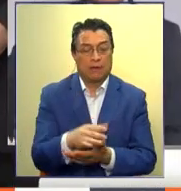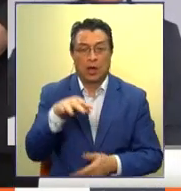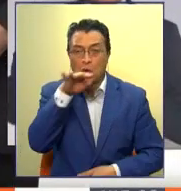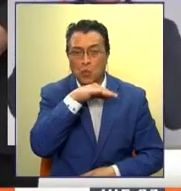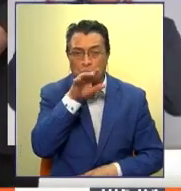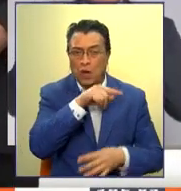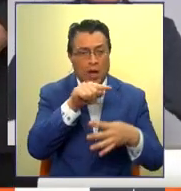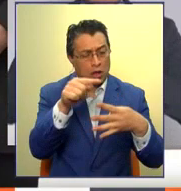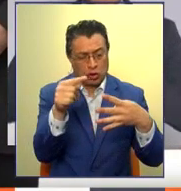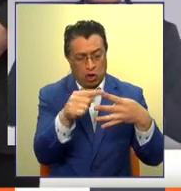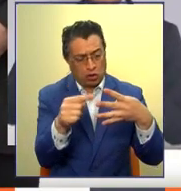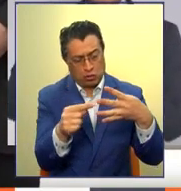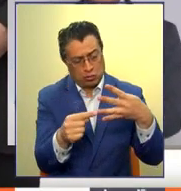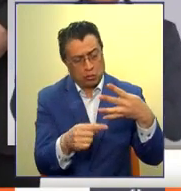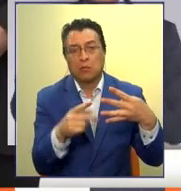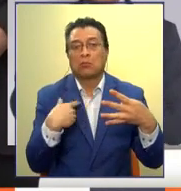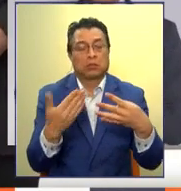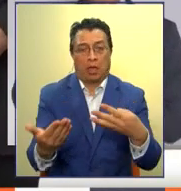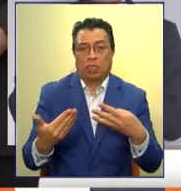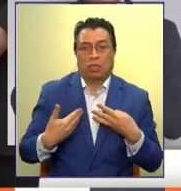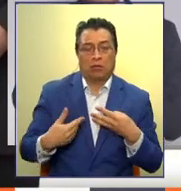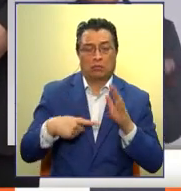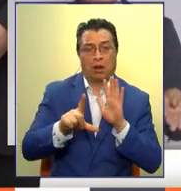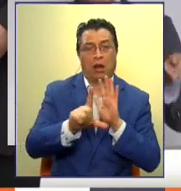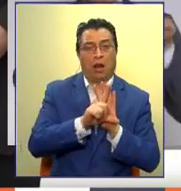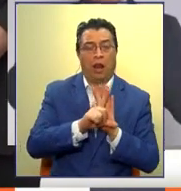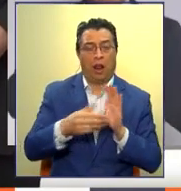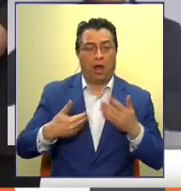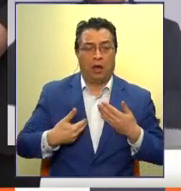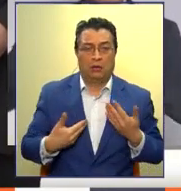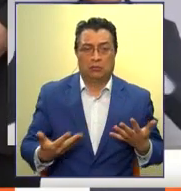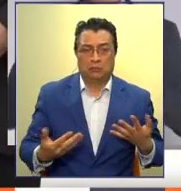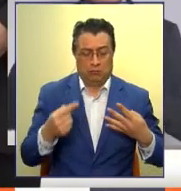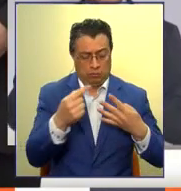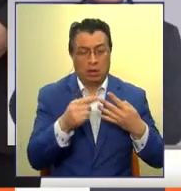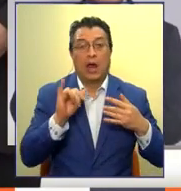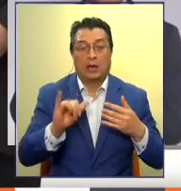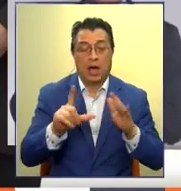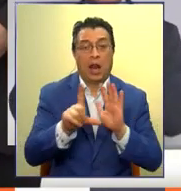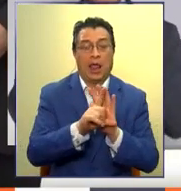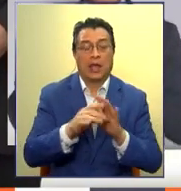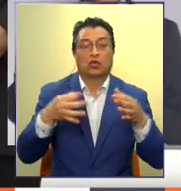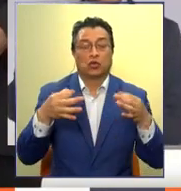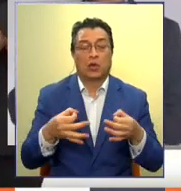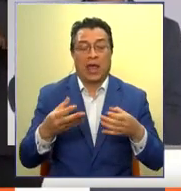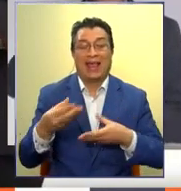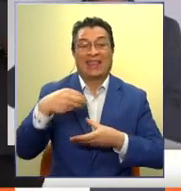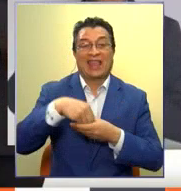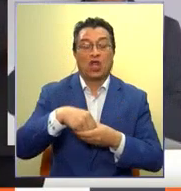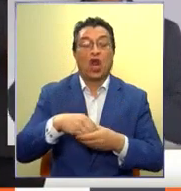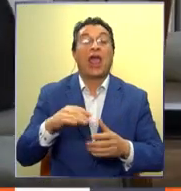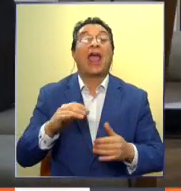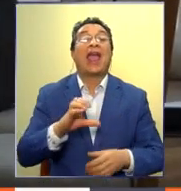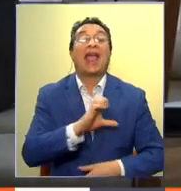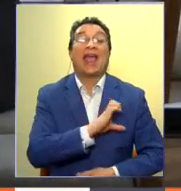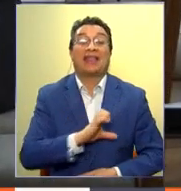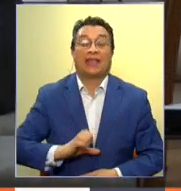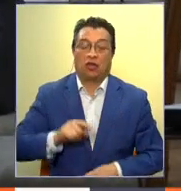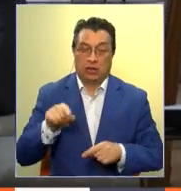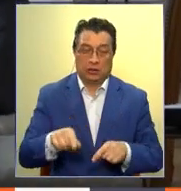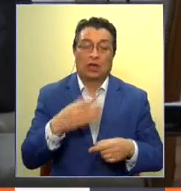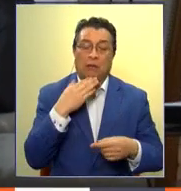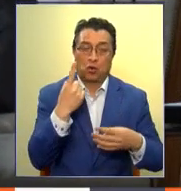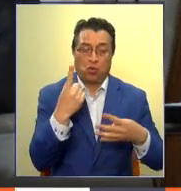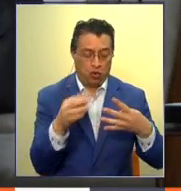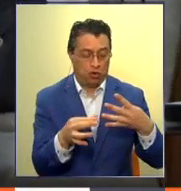cada uno de los instrumentos que le franquea la ley, y por cierto, la ley de seguridad interior del Estado es uno de esos mecanismos. Dirigentes de